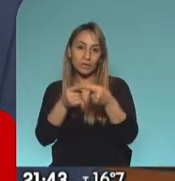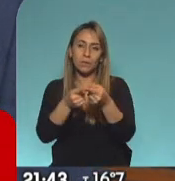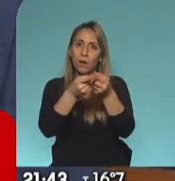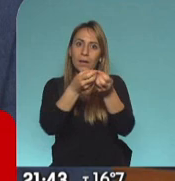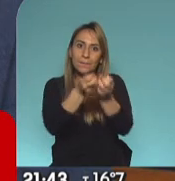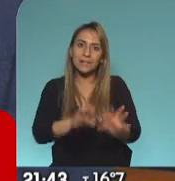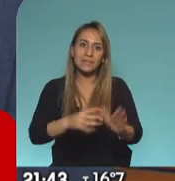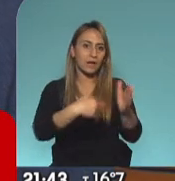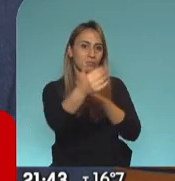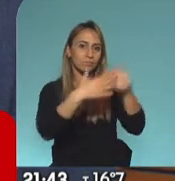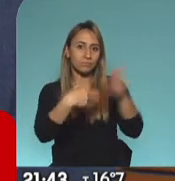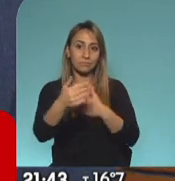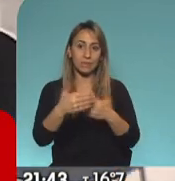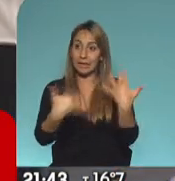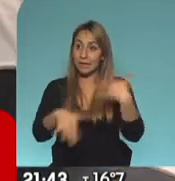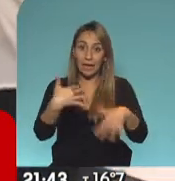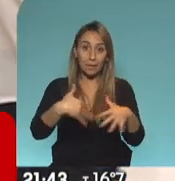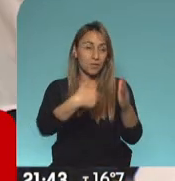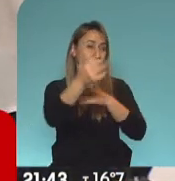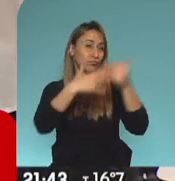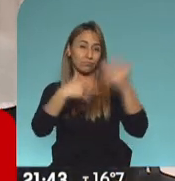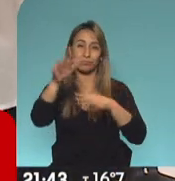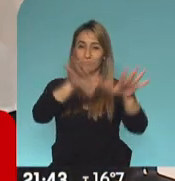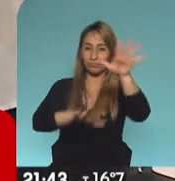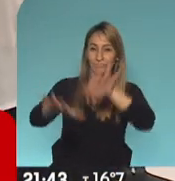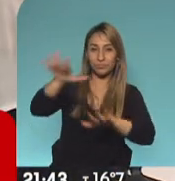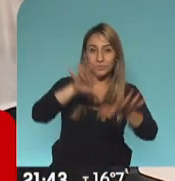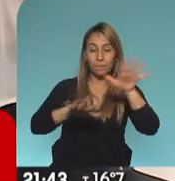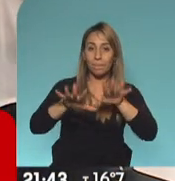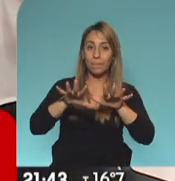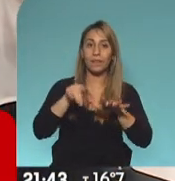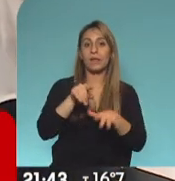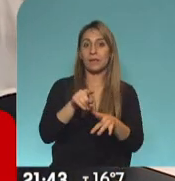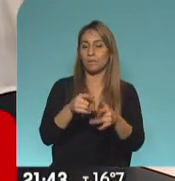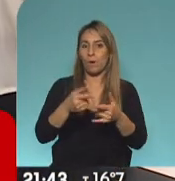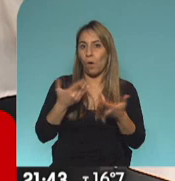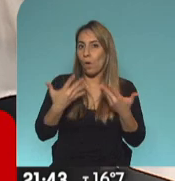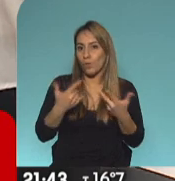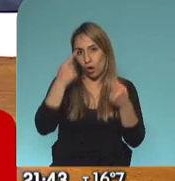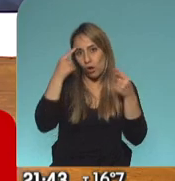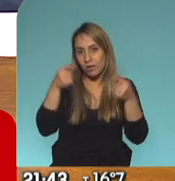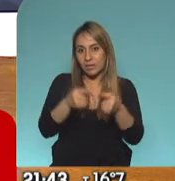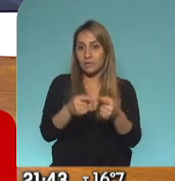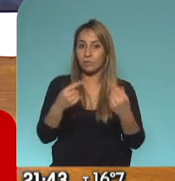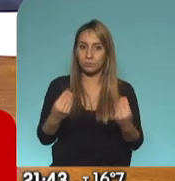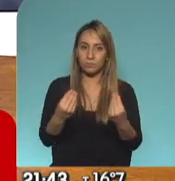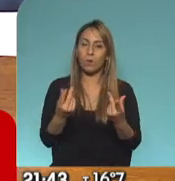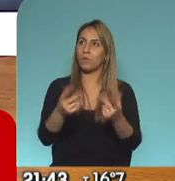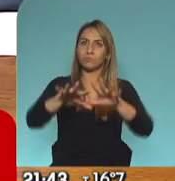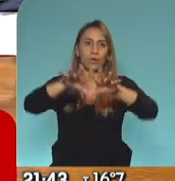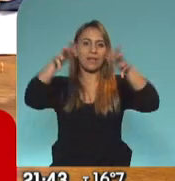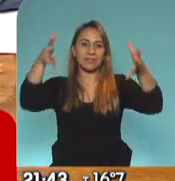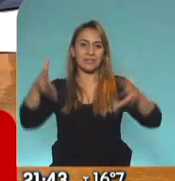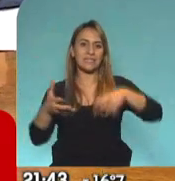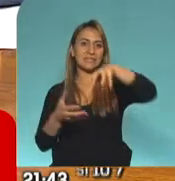obras lo más rápido posible, obras que sin duda tienen como objetivo, bueno, poner en valor las